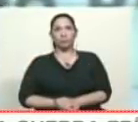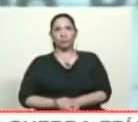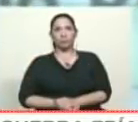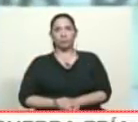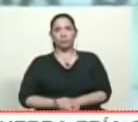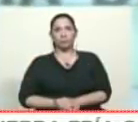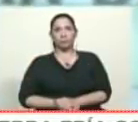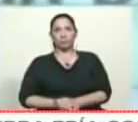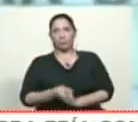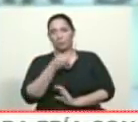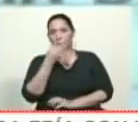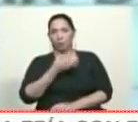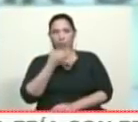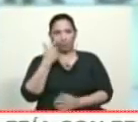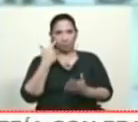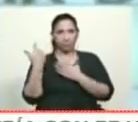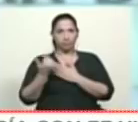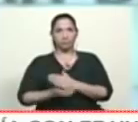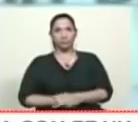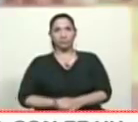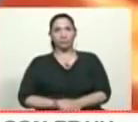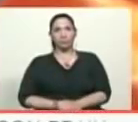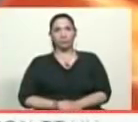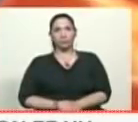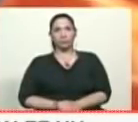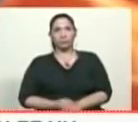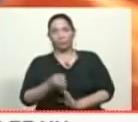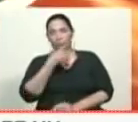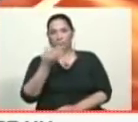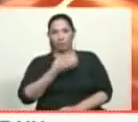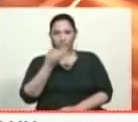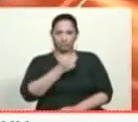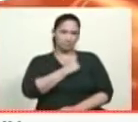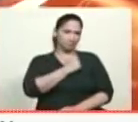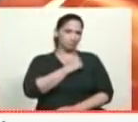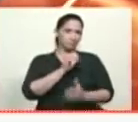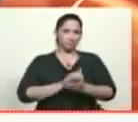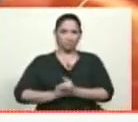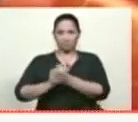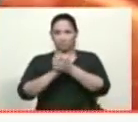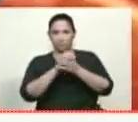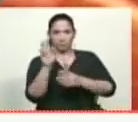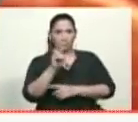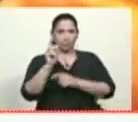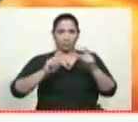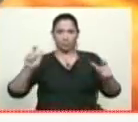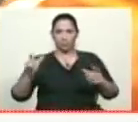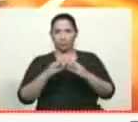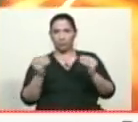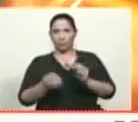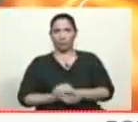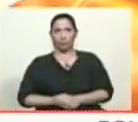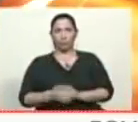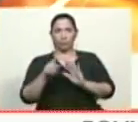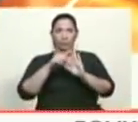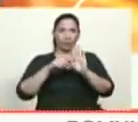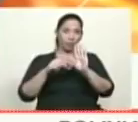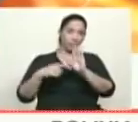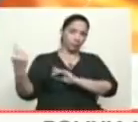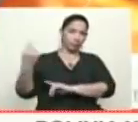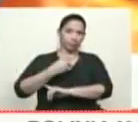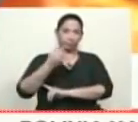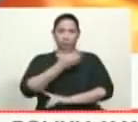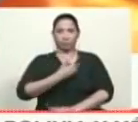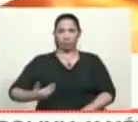Ministro, buenas tardes, lo escuchamos. Bueno, buenas tardes, camaradas, compatriotas, venezolanos, todos. Bueno, cumpliendo instrucciones de nuestro comandante